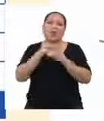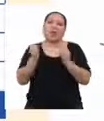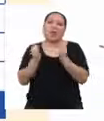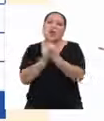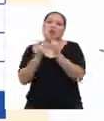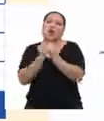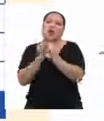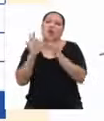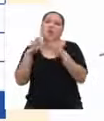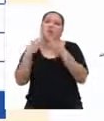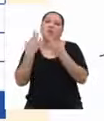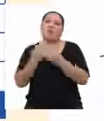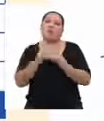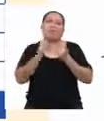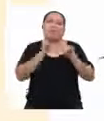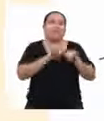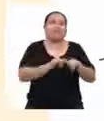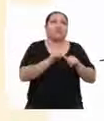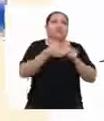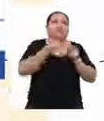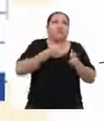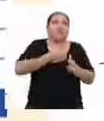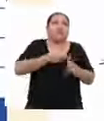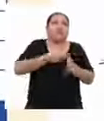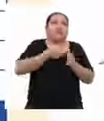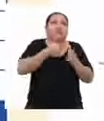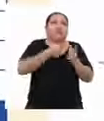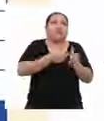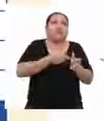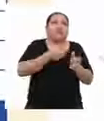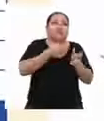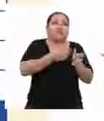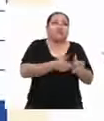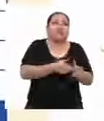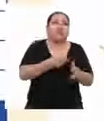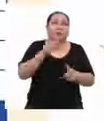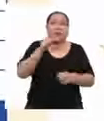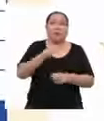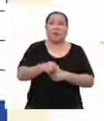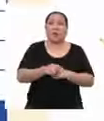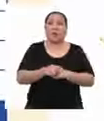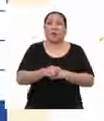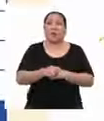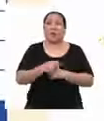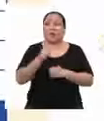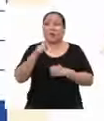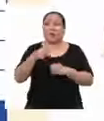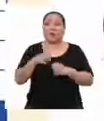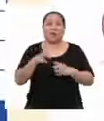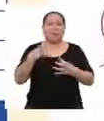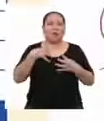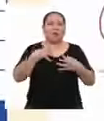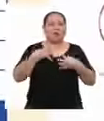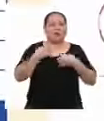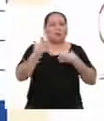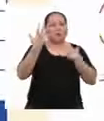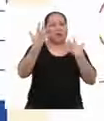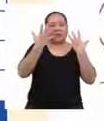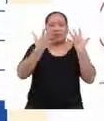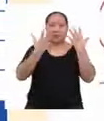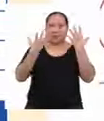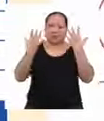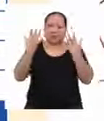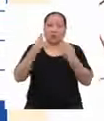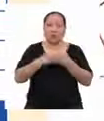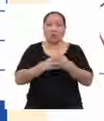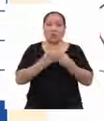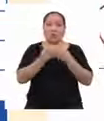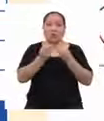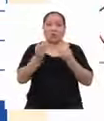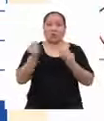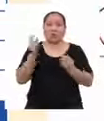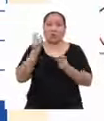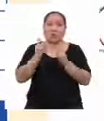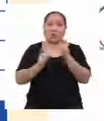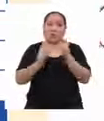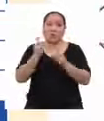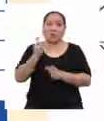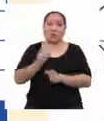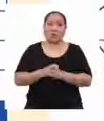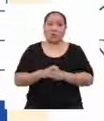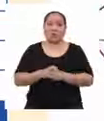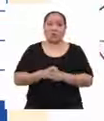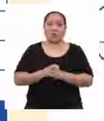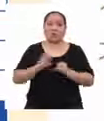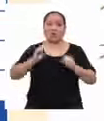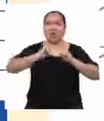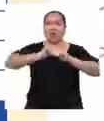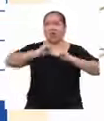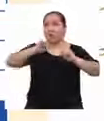medio del tráfico. Y que para sobrellevar el impacto de este estrés en su salud, la principal medida que toman